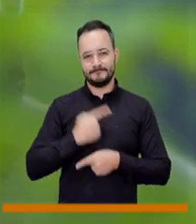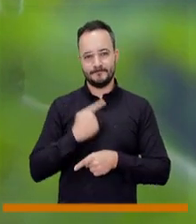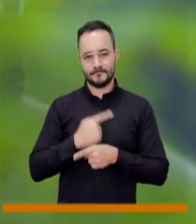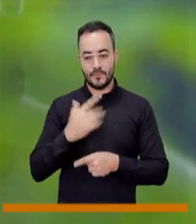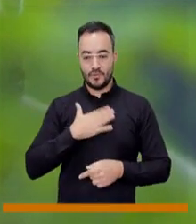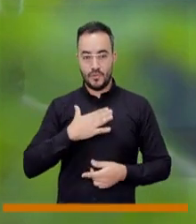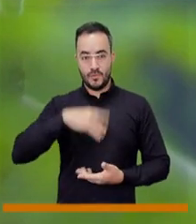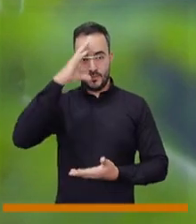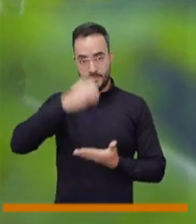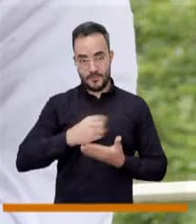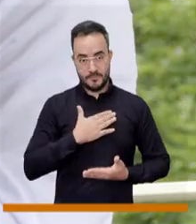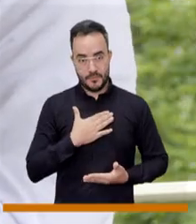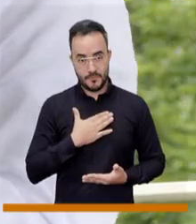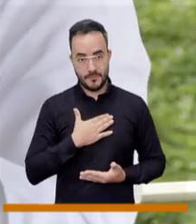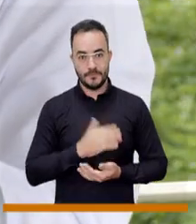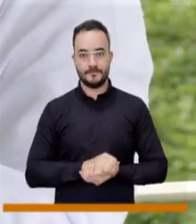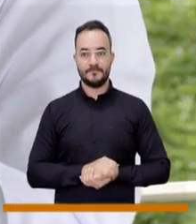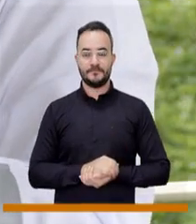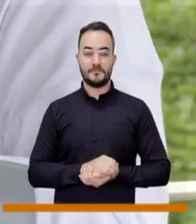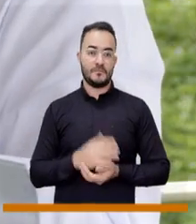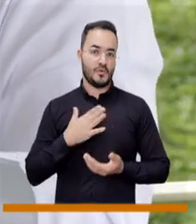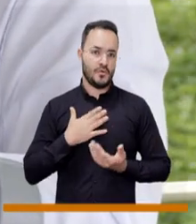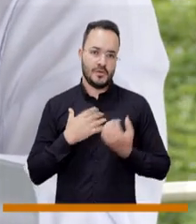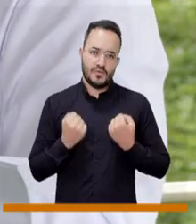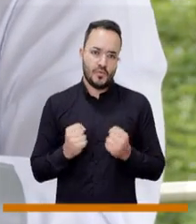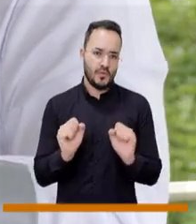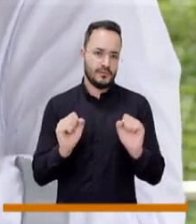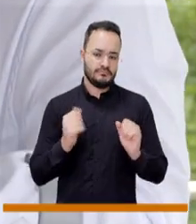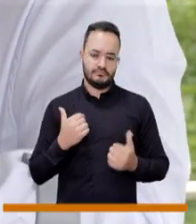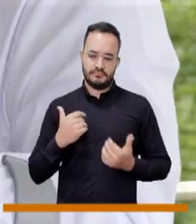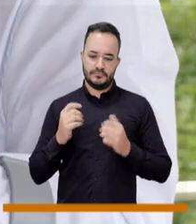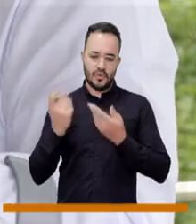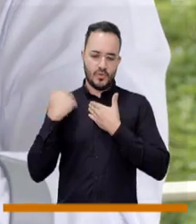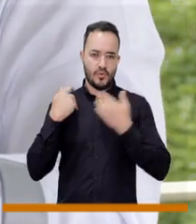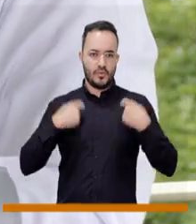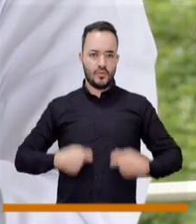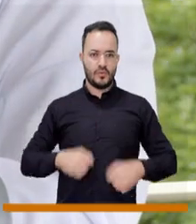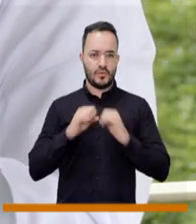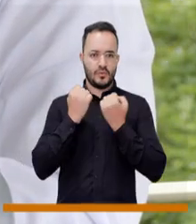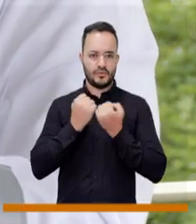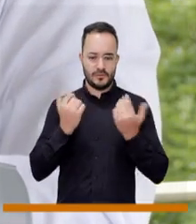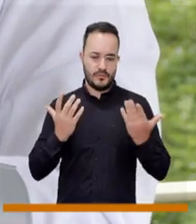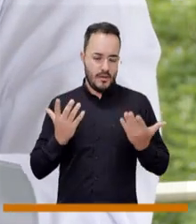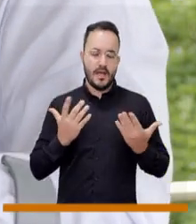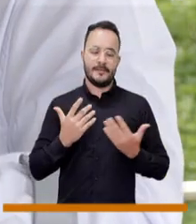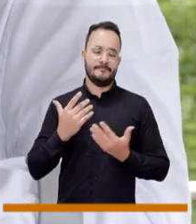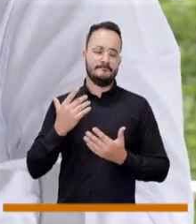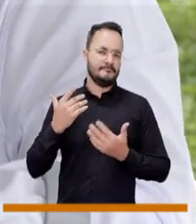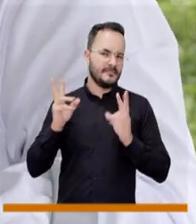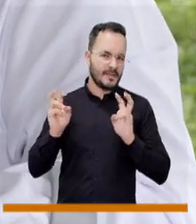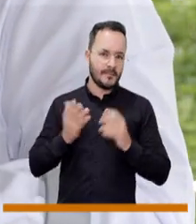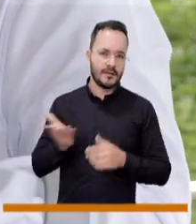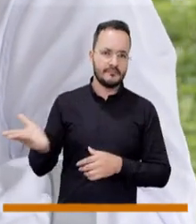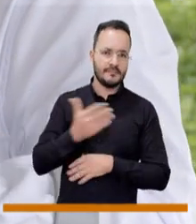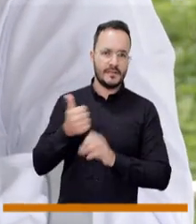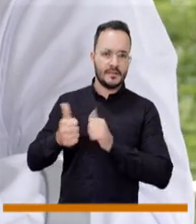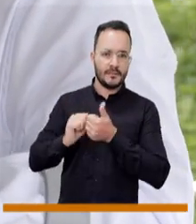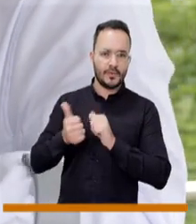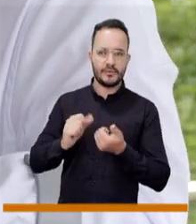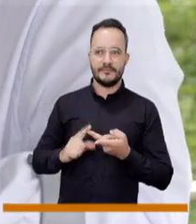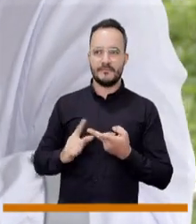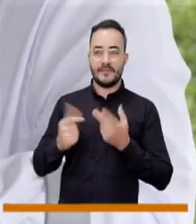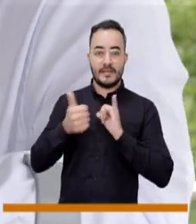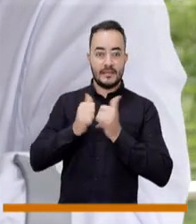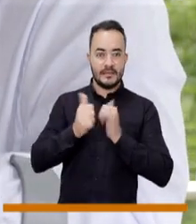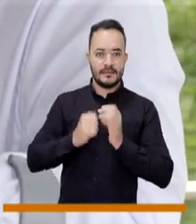que sí. De lo personal, pues yo proveeré, trataré como concejal de Medellín que en áreas como el deporte,